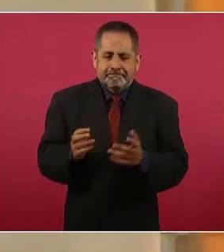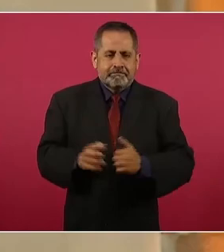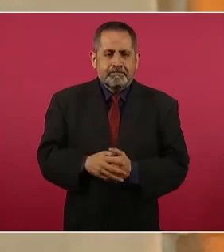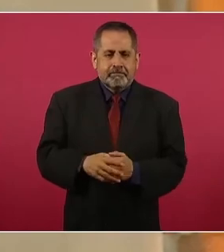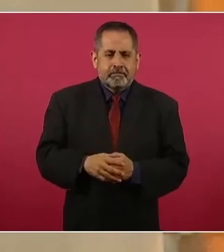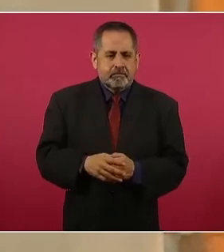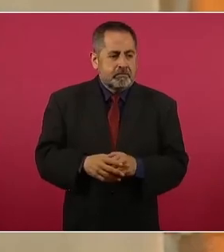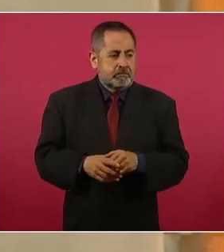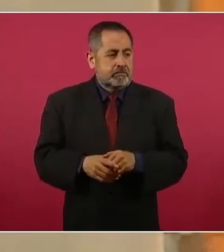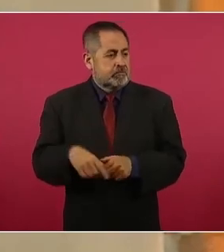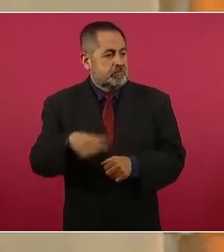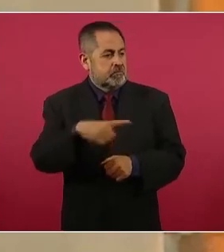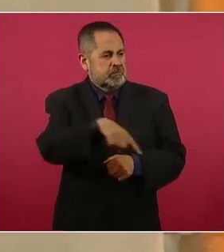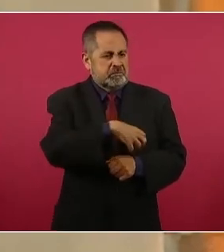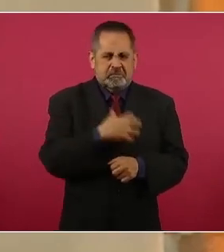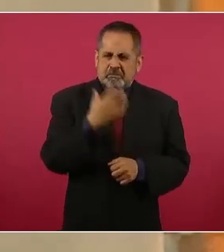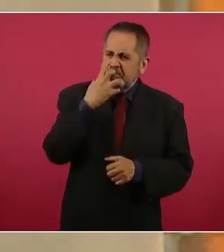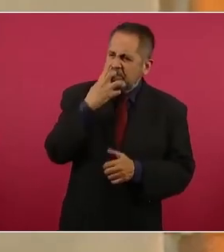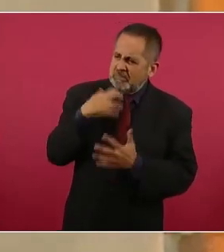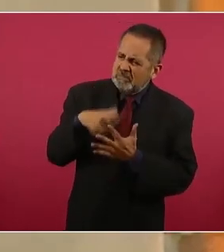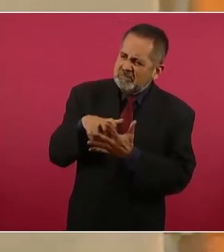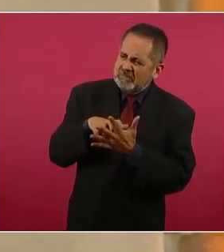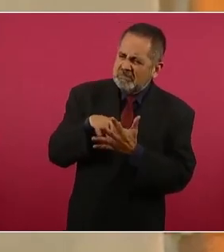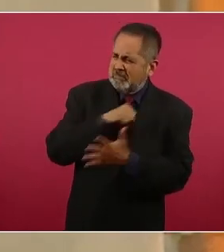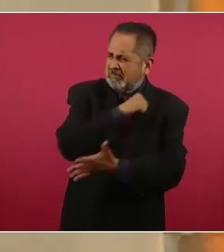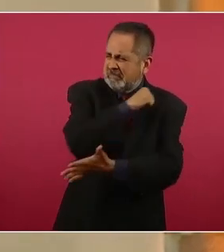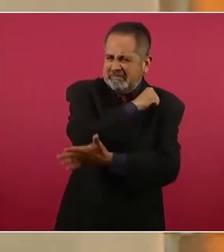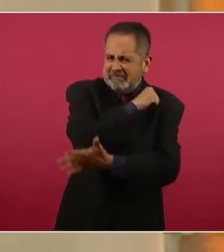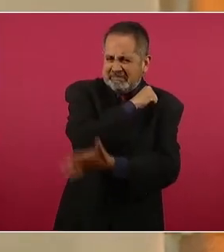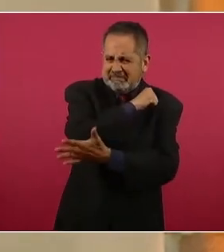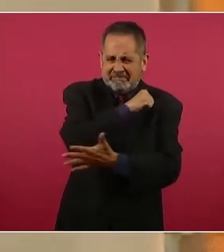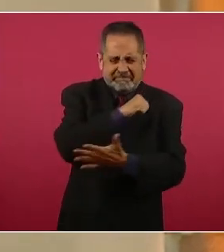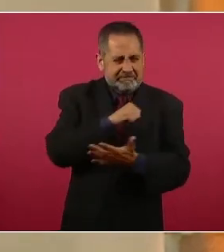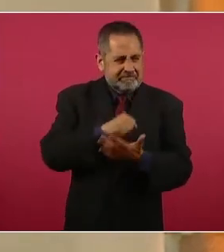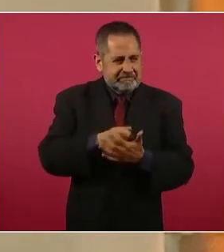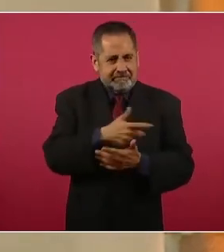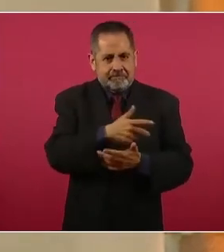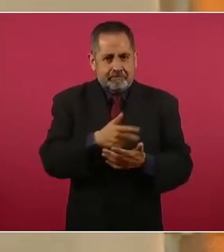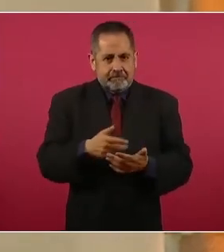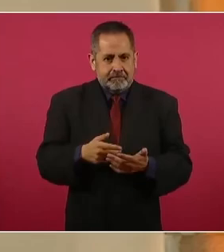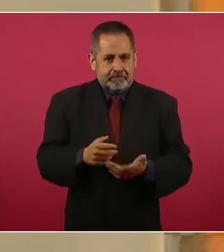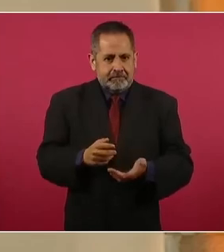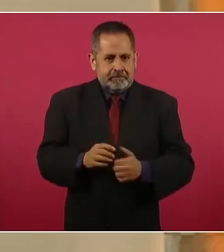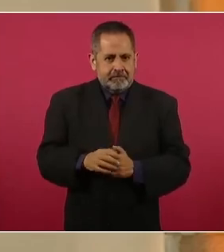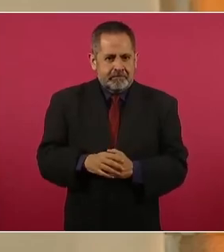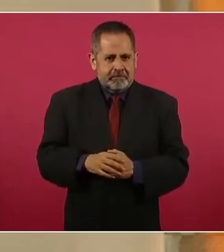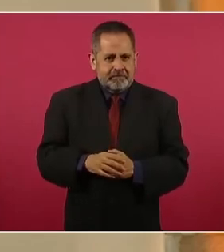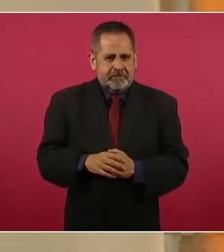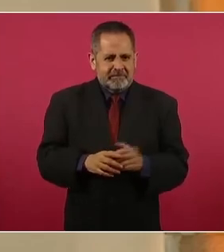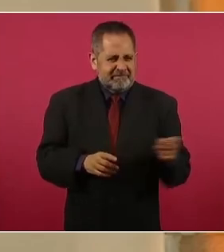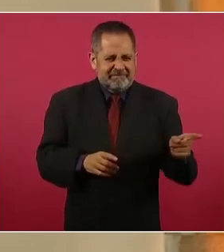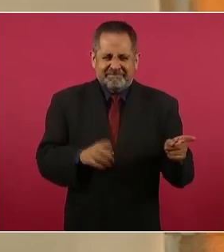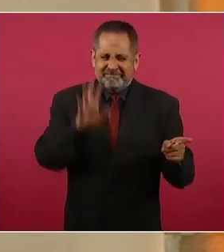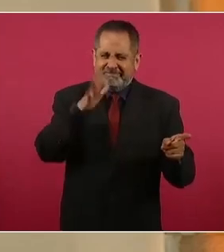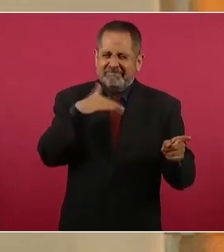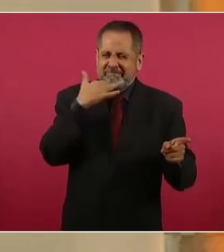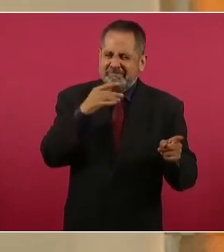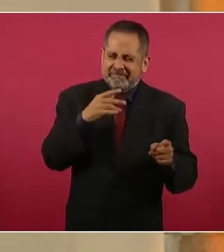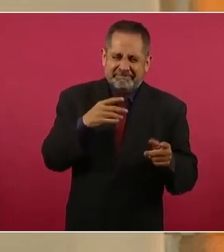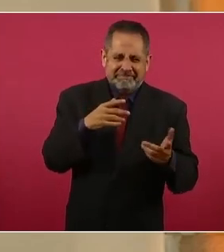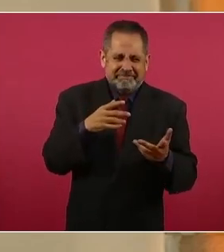Su avaricia, codicia, codos, les faltó cicateros